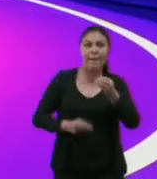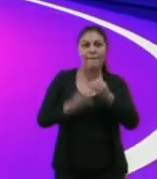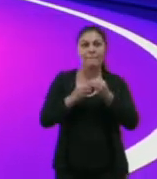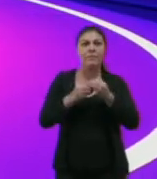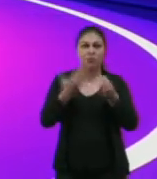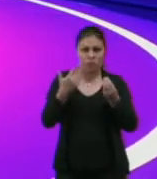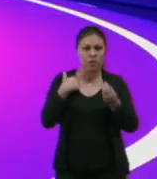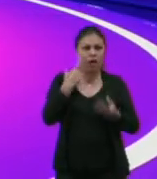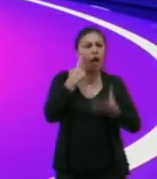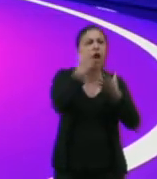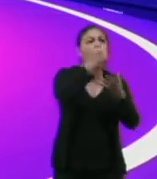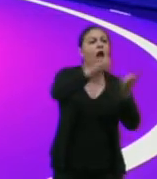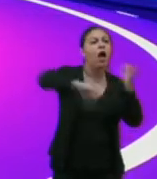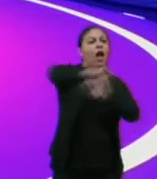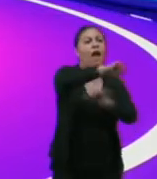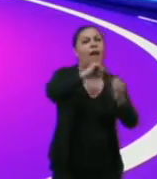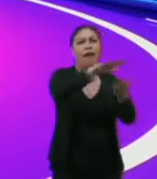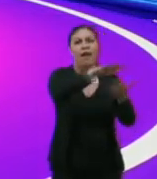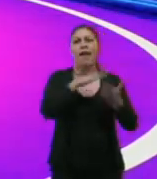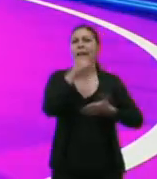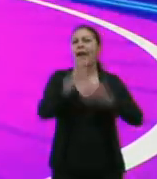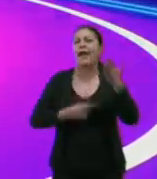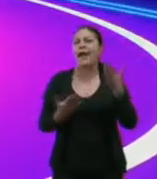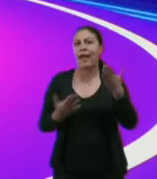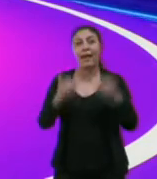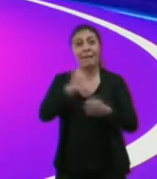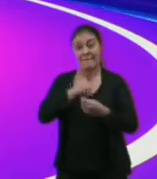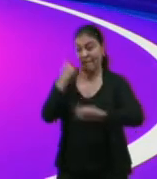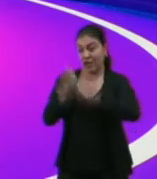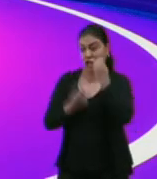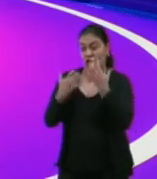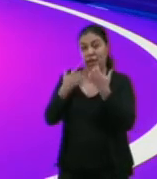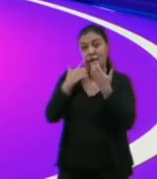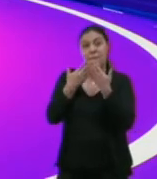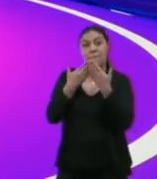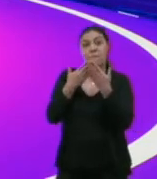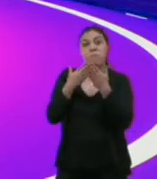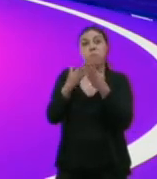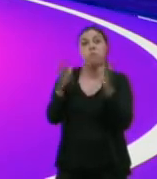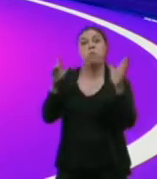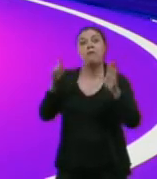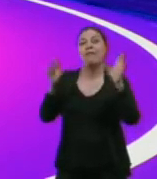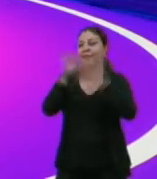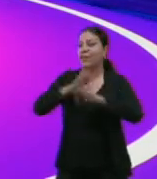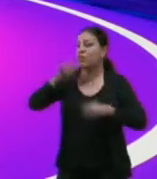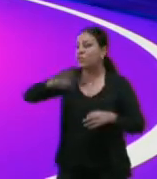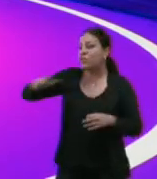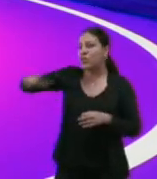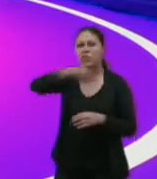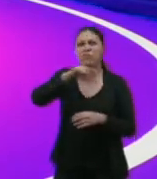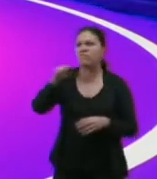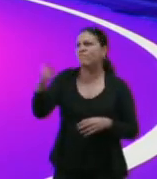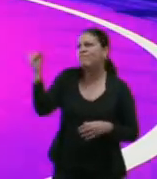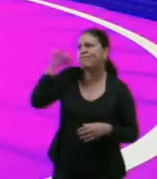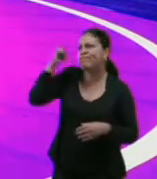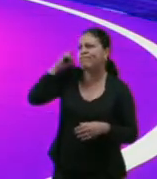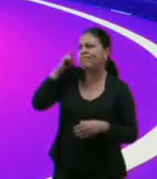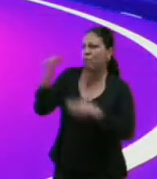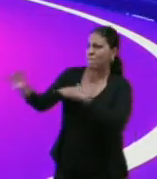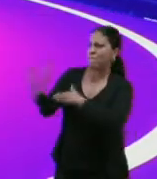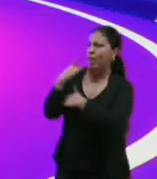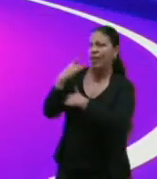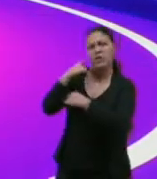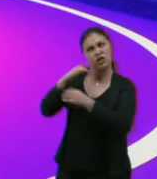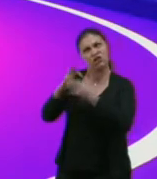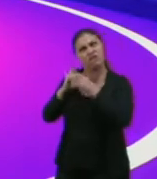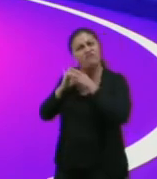el tercero para que tu negocio crezca rodéate de gente más inteligente que tú y eso